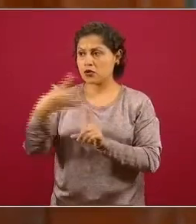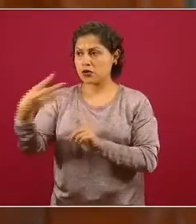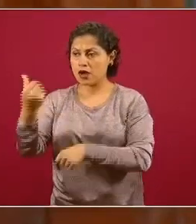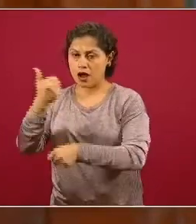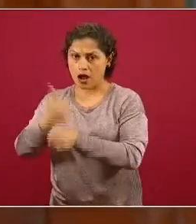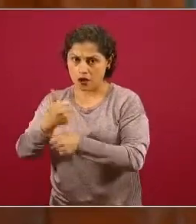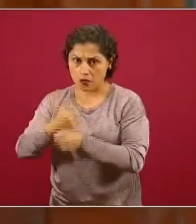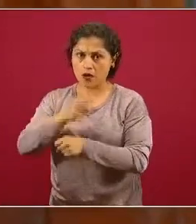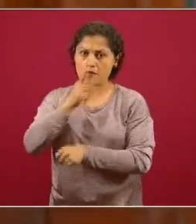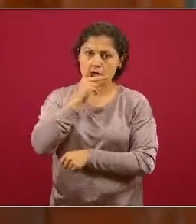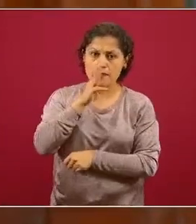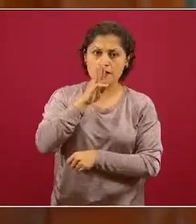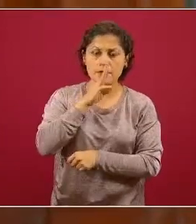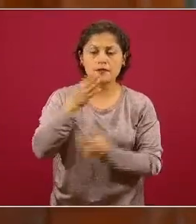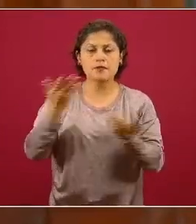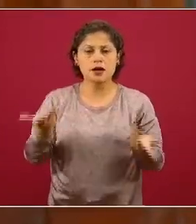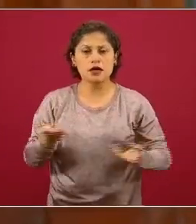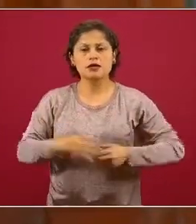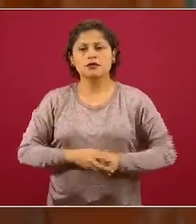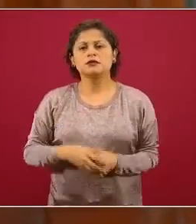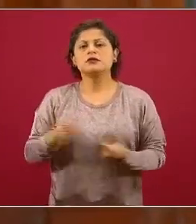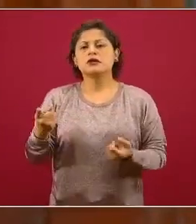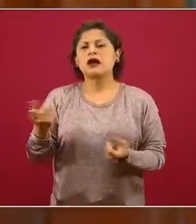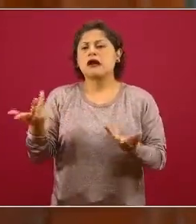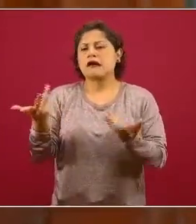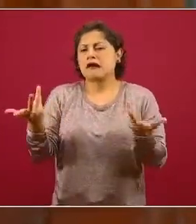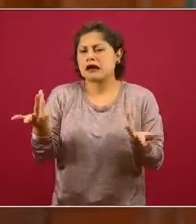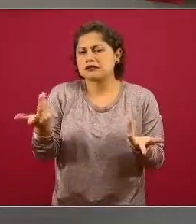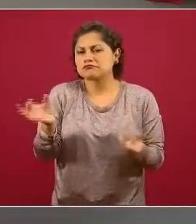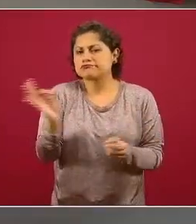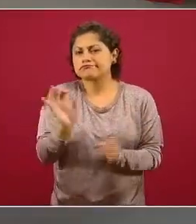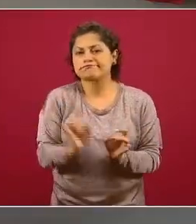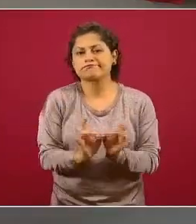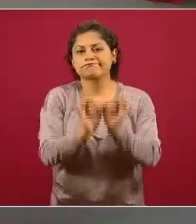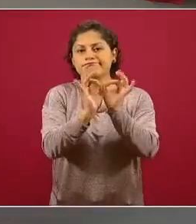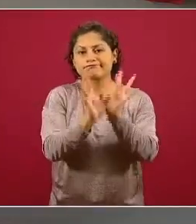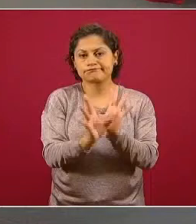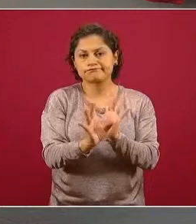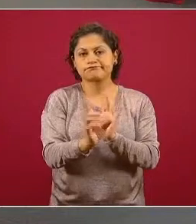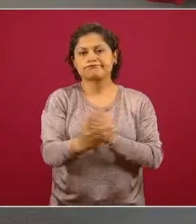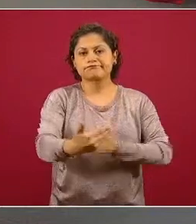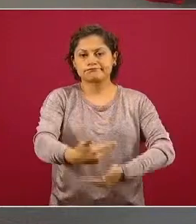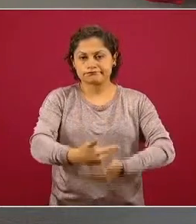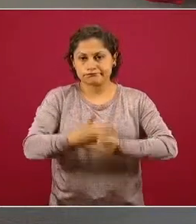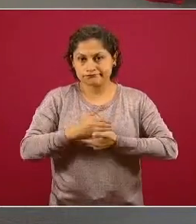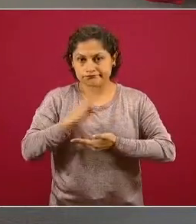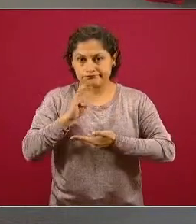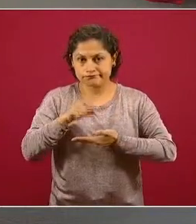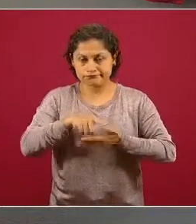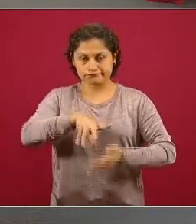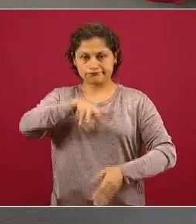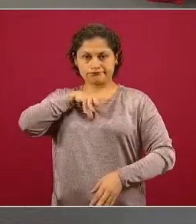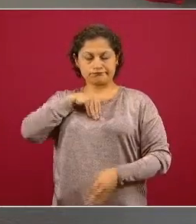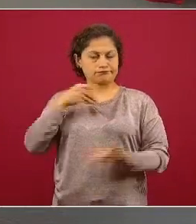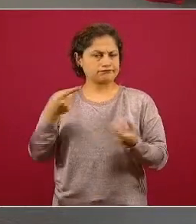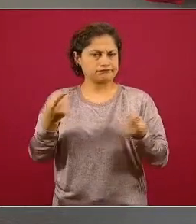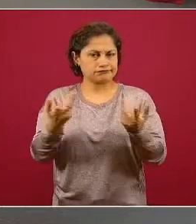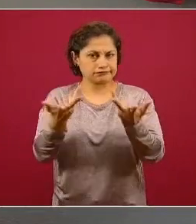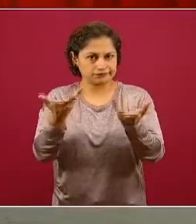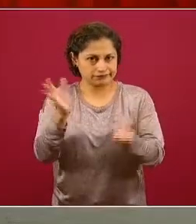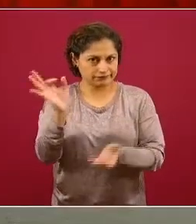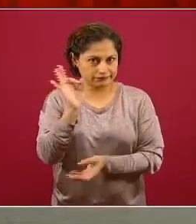hacer ahí en ese aspecto o cómo se evitaría? Es una muy buena pregunta. Muchas gracias, doctor.